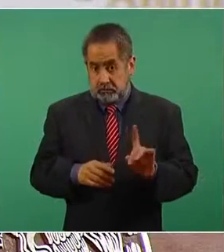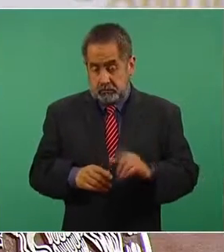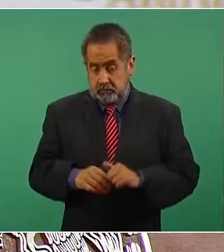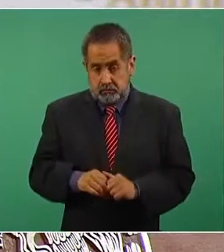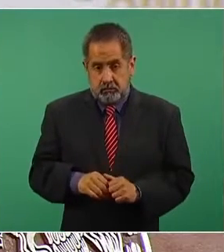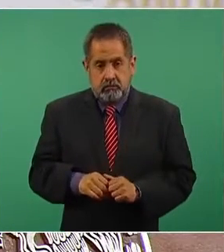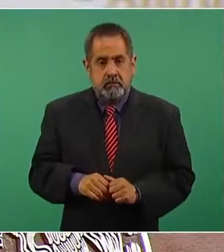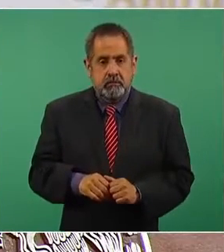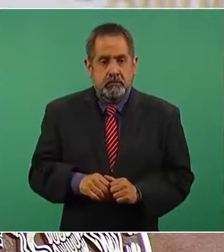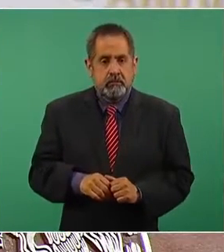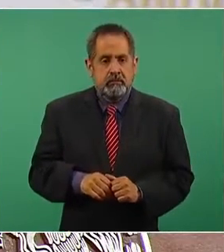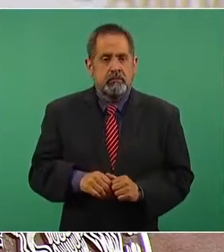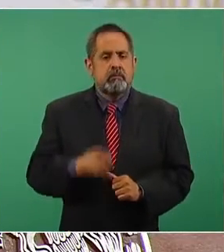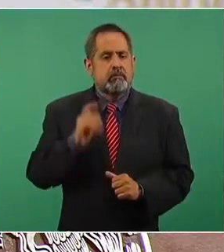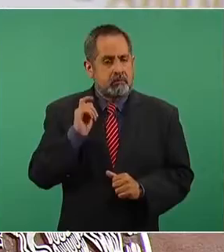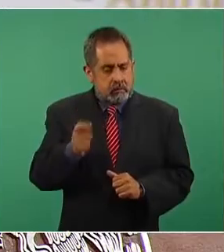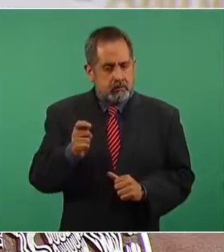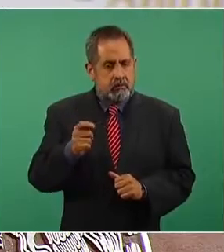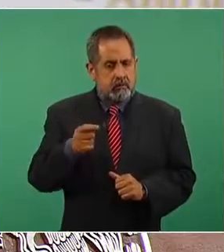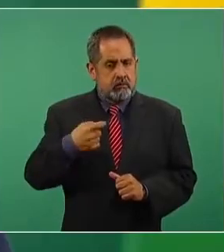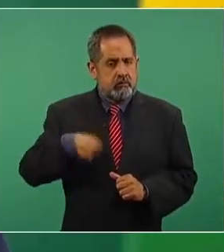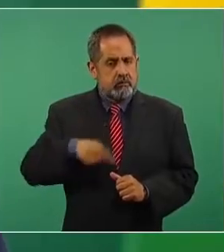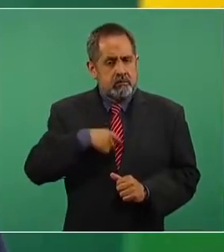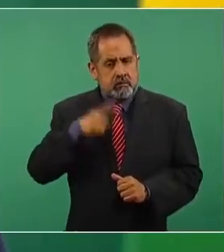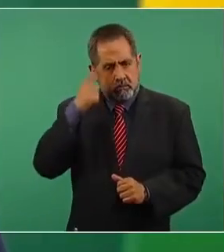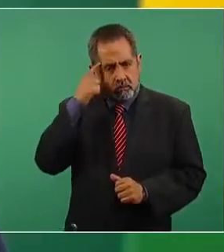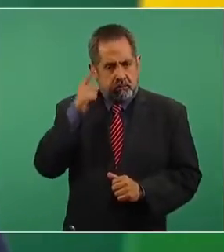que sin embargo